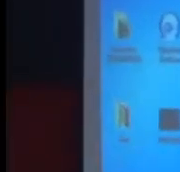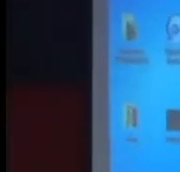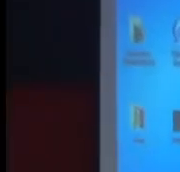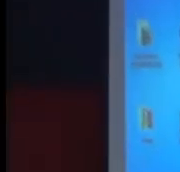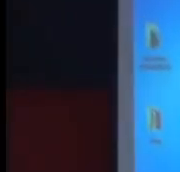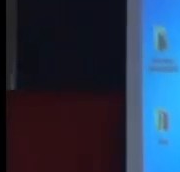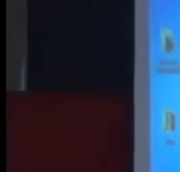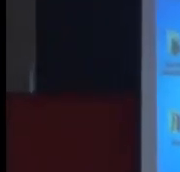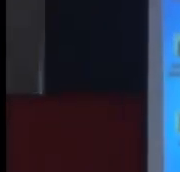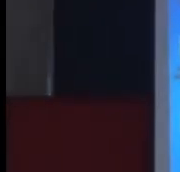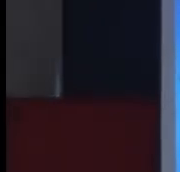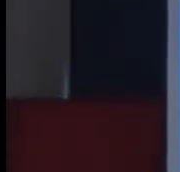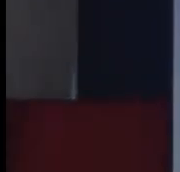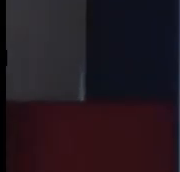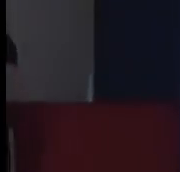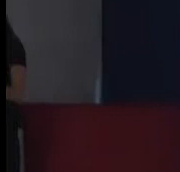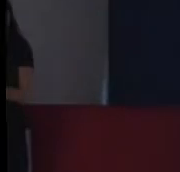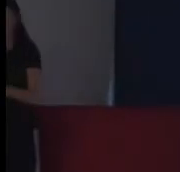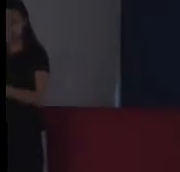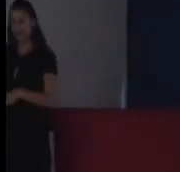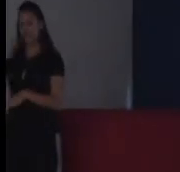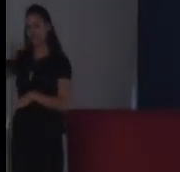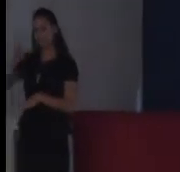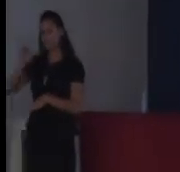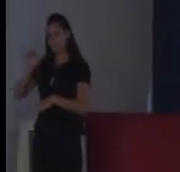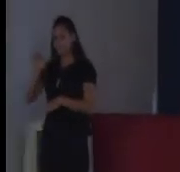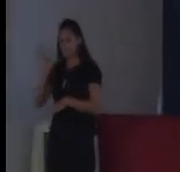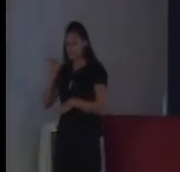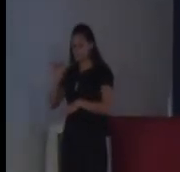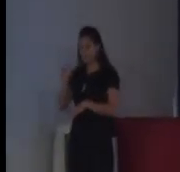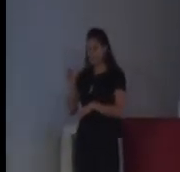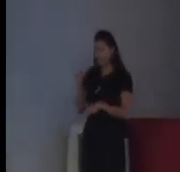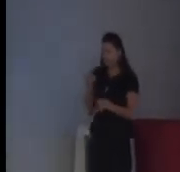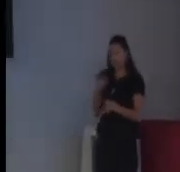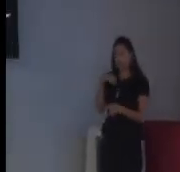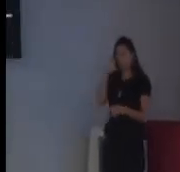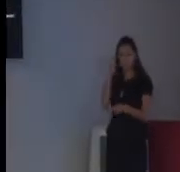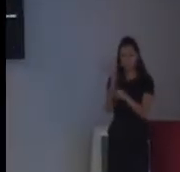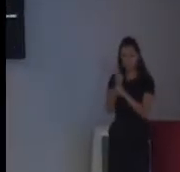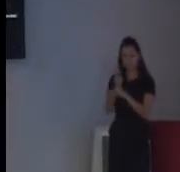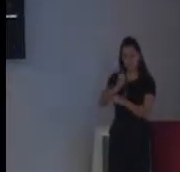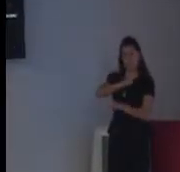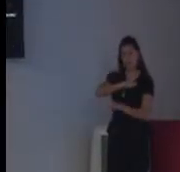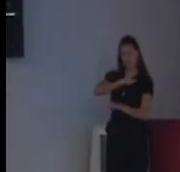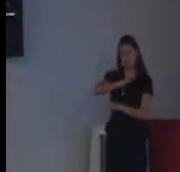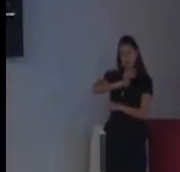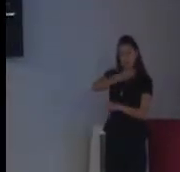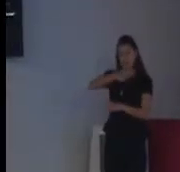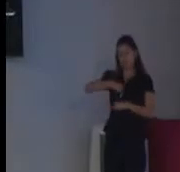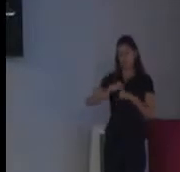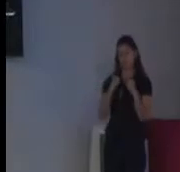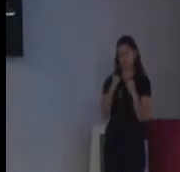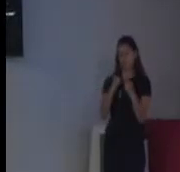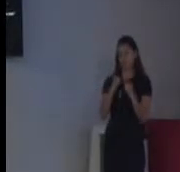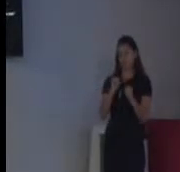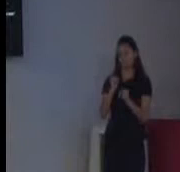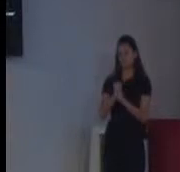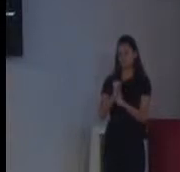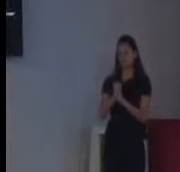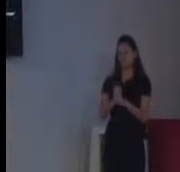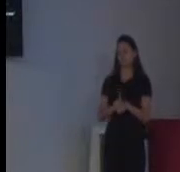doctor Yeris Vicente Espitia, él es funcionario actual de la Alcaldía Mayor de Bogotá